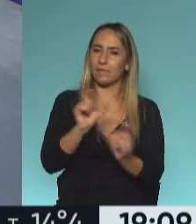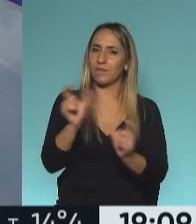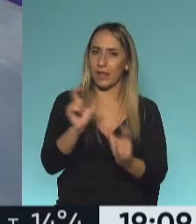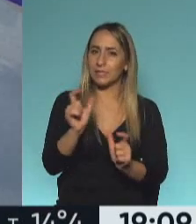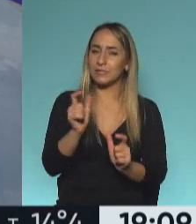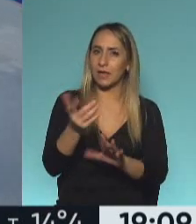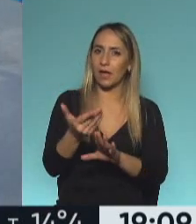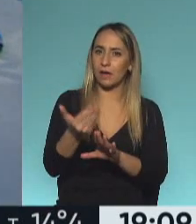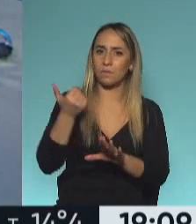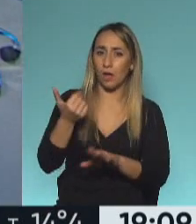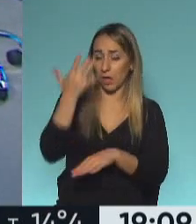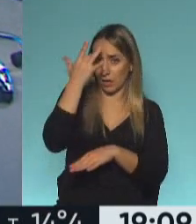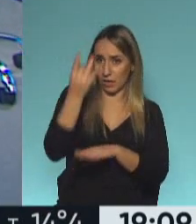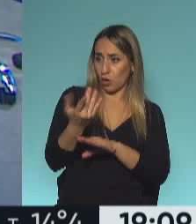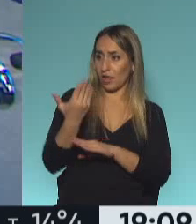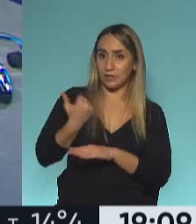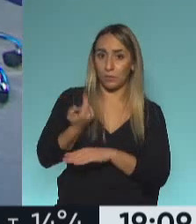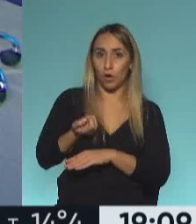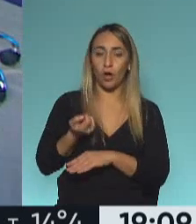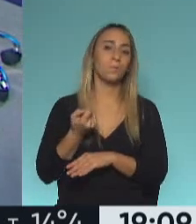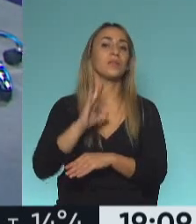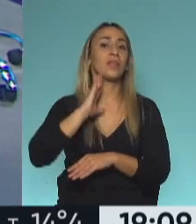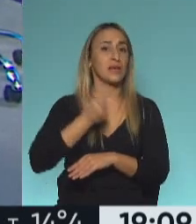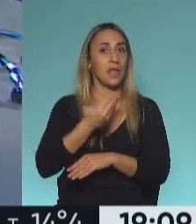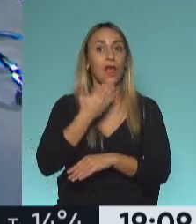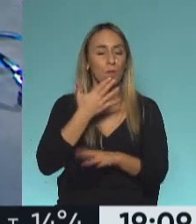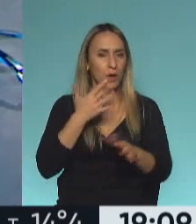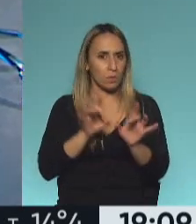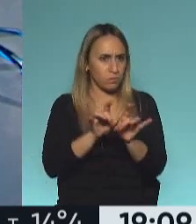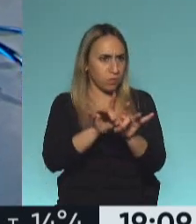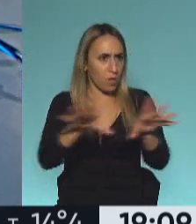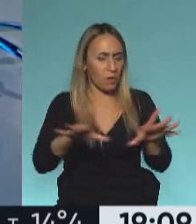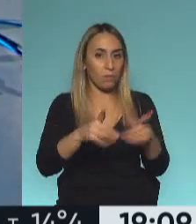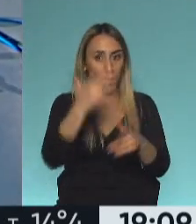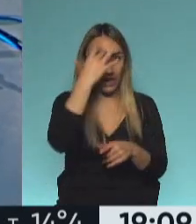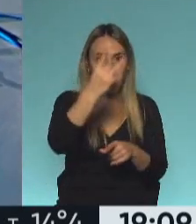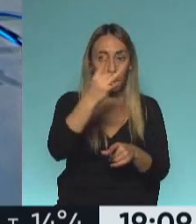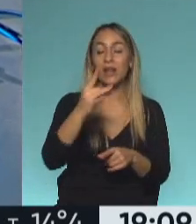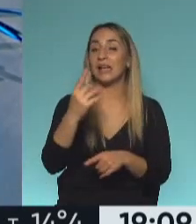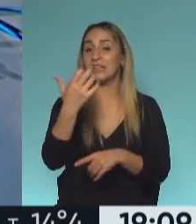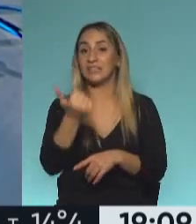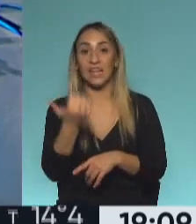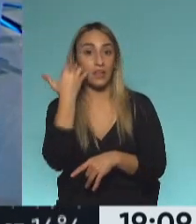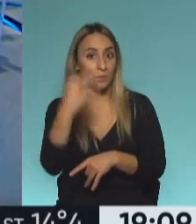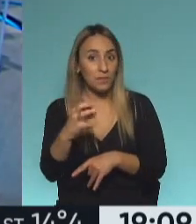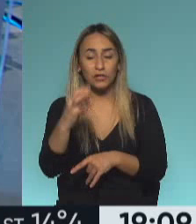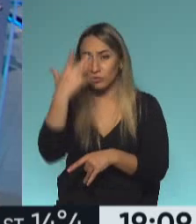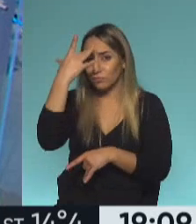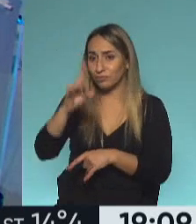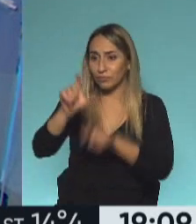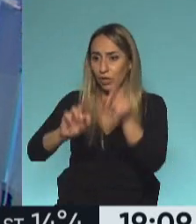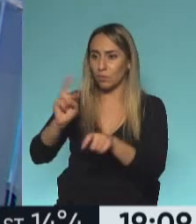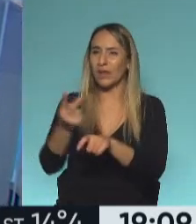que se contabilizaban hasta hace poco, el 16 de abril de contagios y el 6 de mayo en lo que refería al récord de muertos, que había